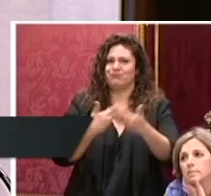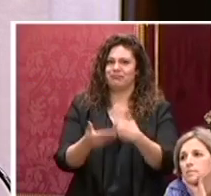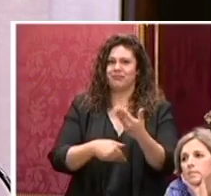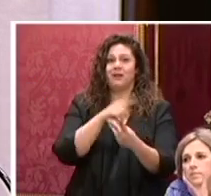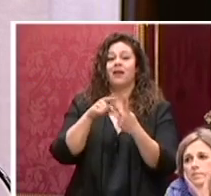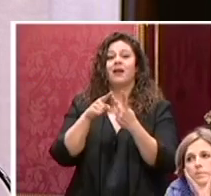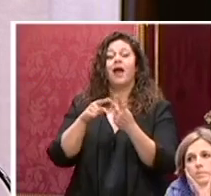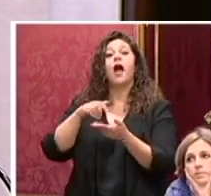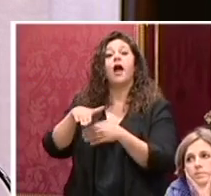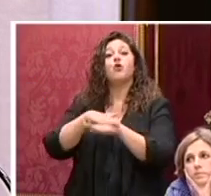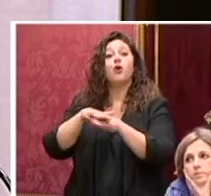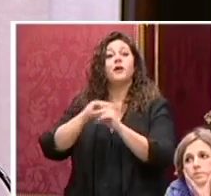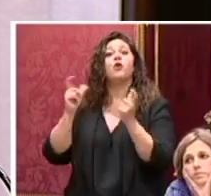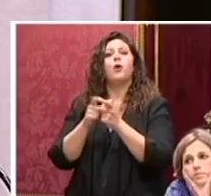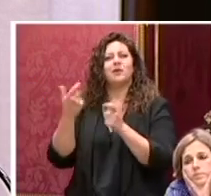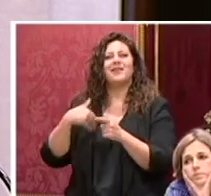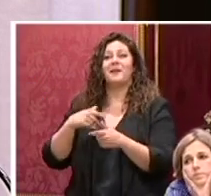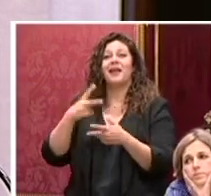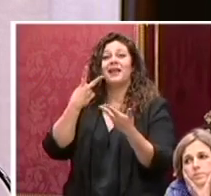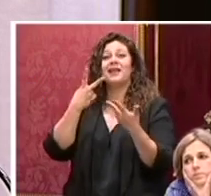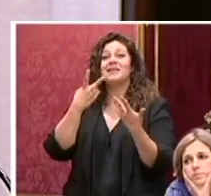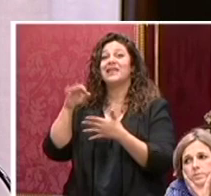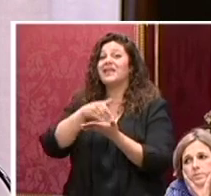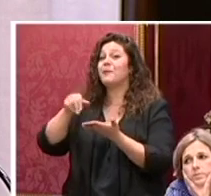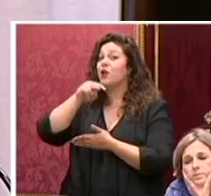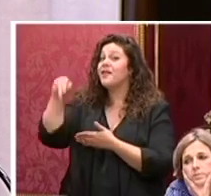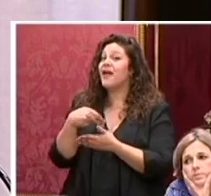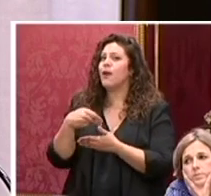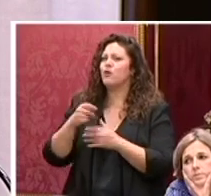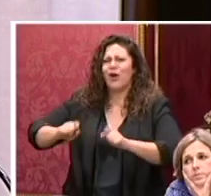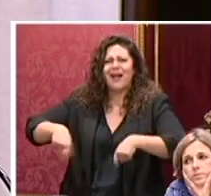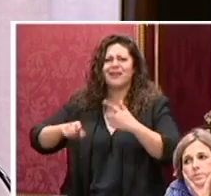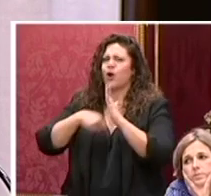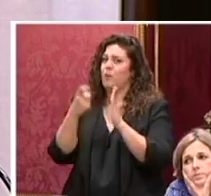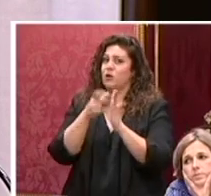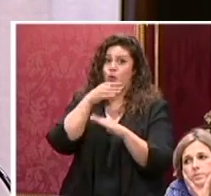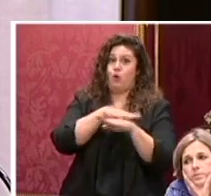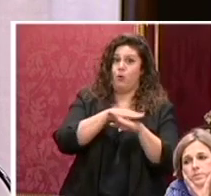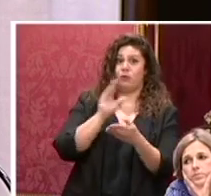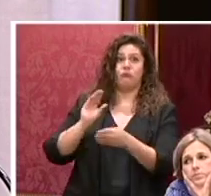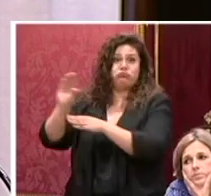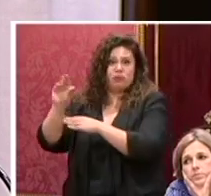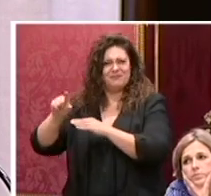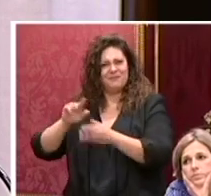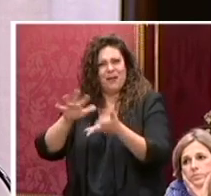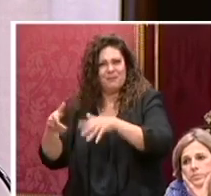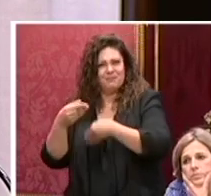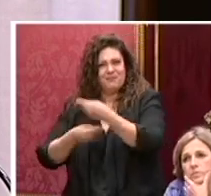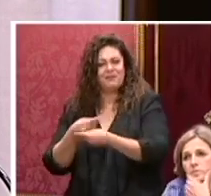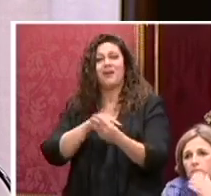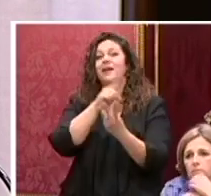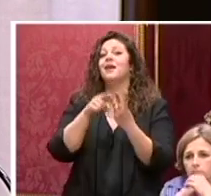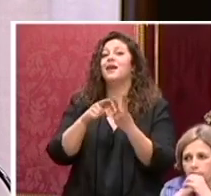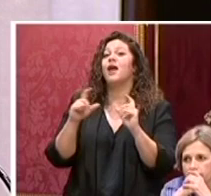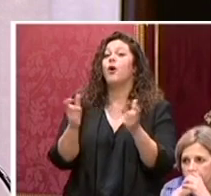también al Gobierno de la Junta que gaste el total de los 70 millones de euros que tiene concedidos por parte del Gobierno de España y exigir al Gobierno de la Junta de Andalucía que